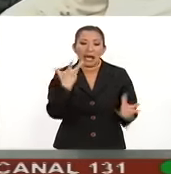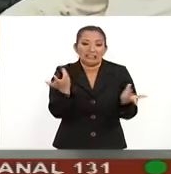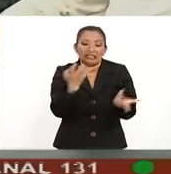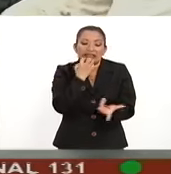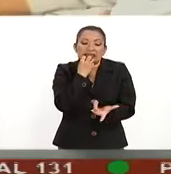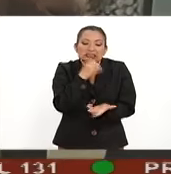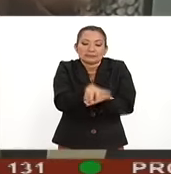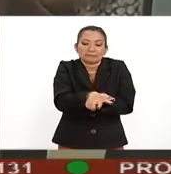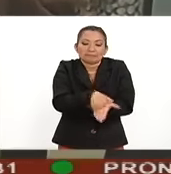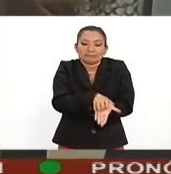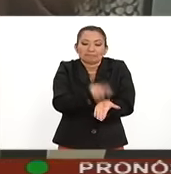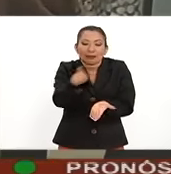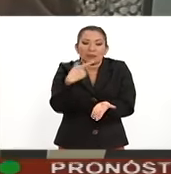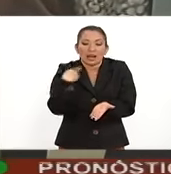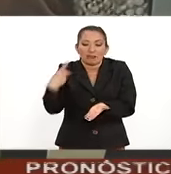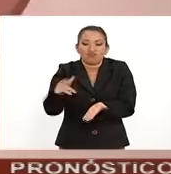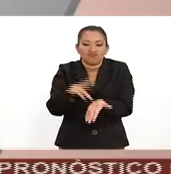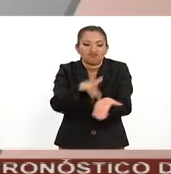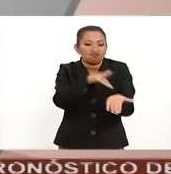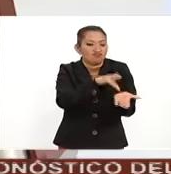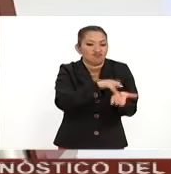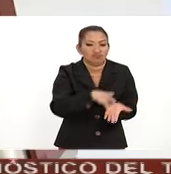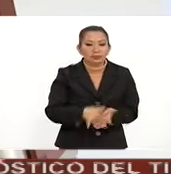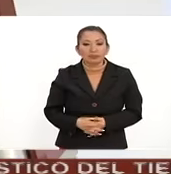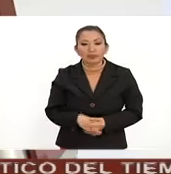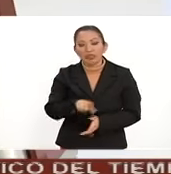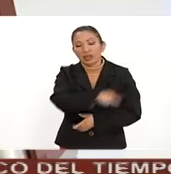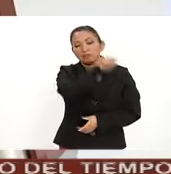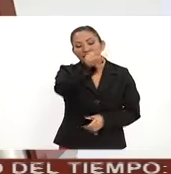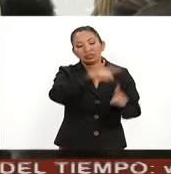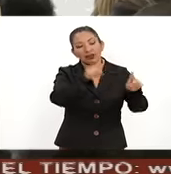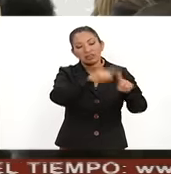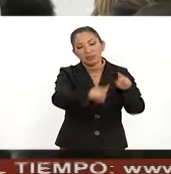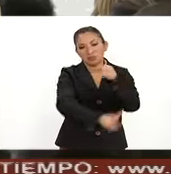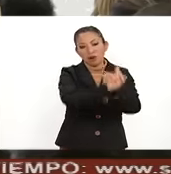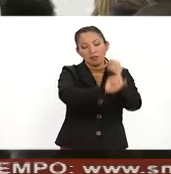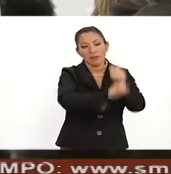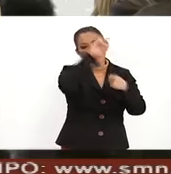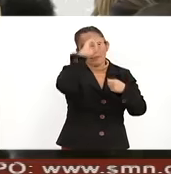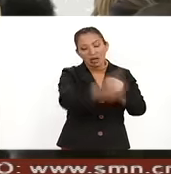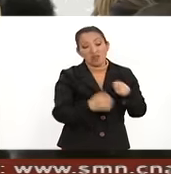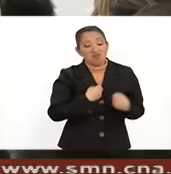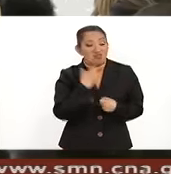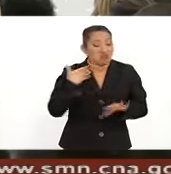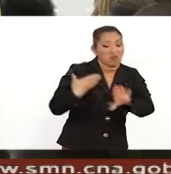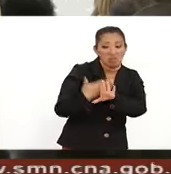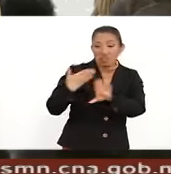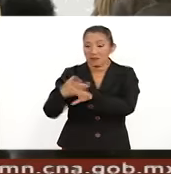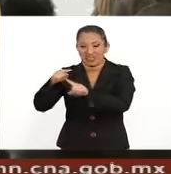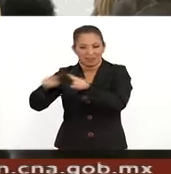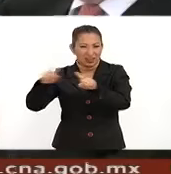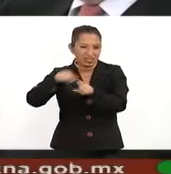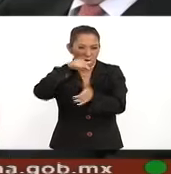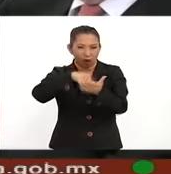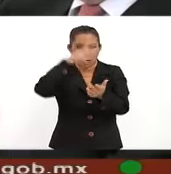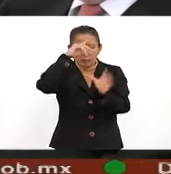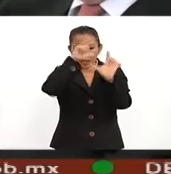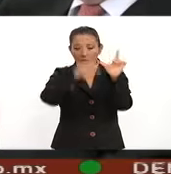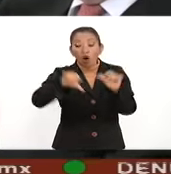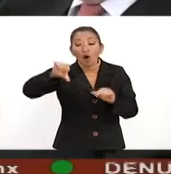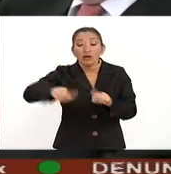de austeridad y solidaridad económicas. Después de diversos actos vandálicos y expresiones violentas en varios puntos del país,